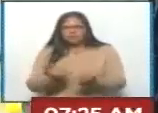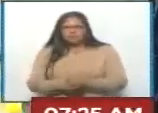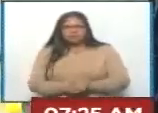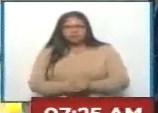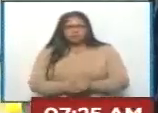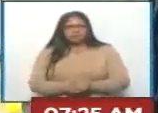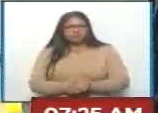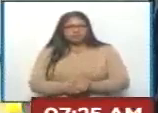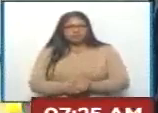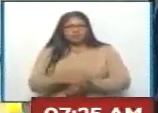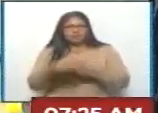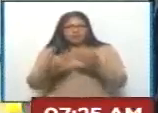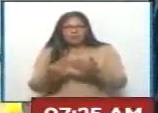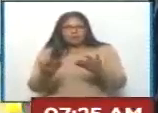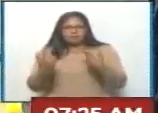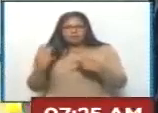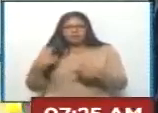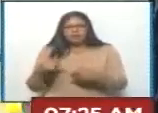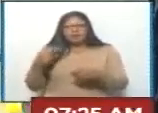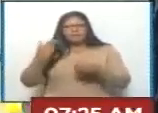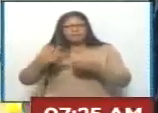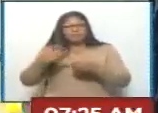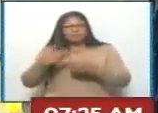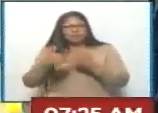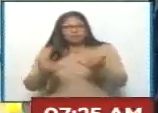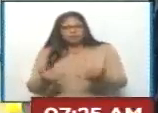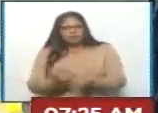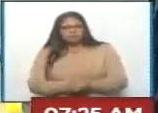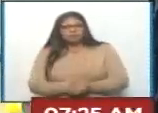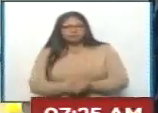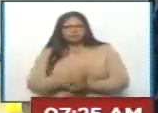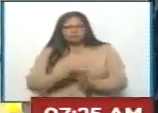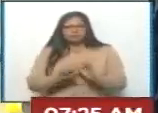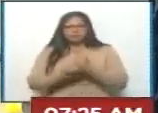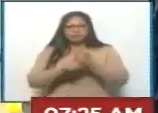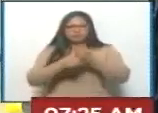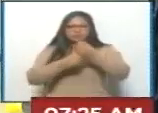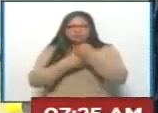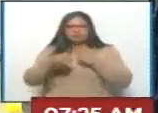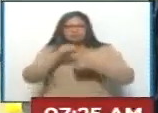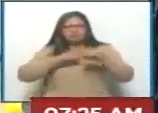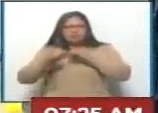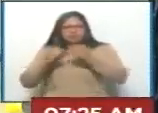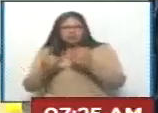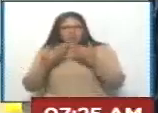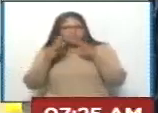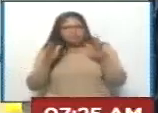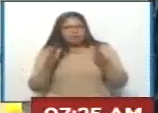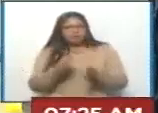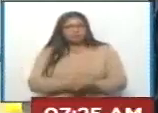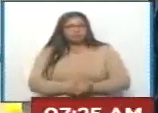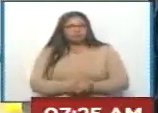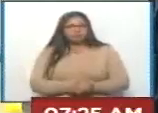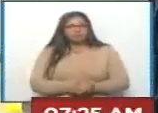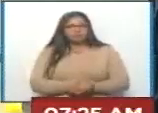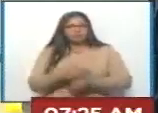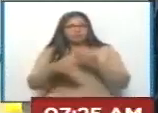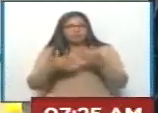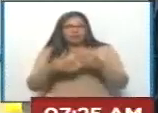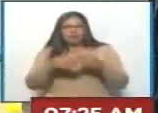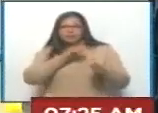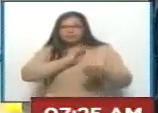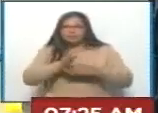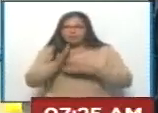dictadura que le ponía petróleo a los menores costos, que era la dictadura que reprimía al movimiento popular de la manera más sangrienta, que era la dictadura que